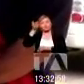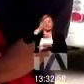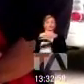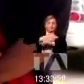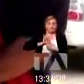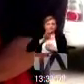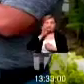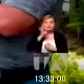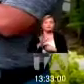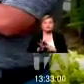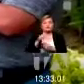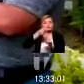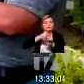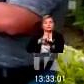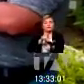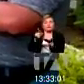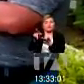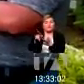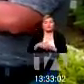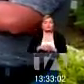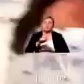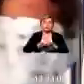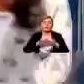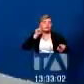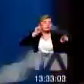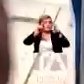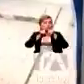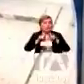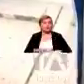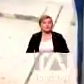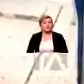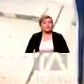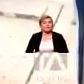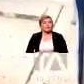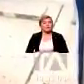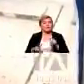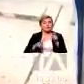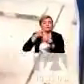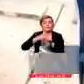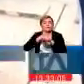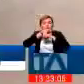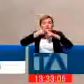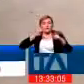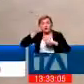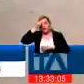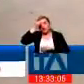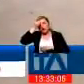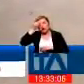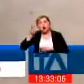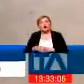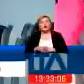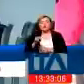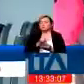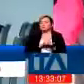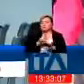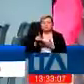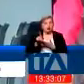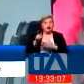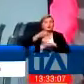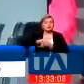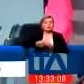de la pandemia tendrán un mes para pagar o firmar el acuerdo. En tanto que a quienes a partir de marzo empezaron a deber, se les cortará el servicio